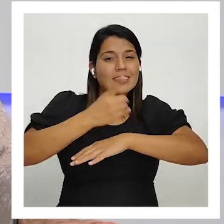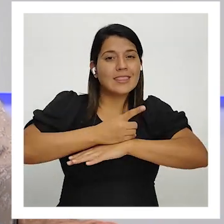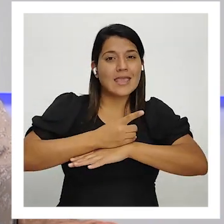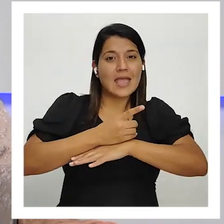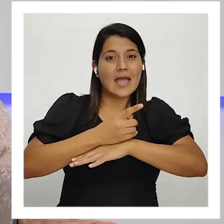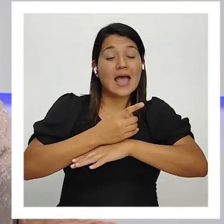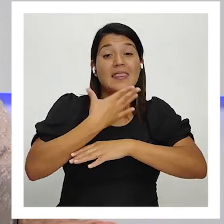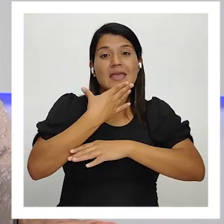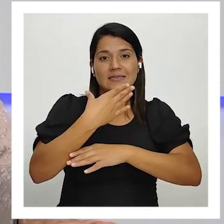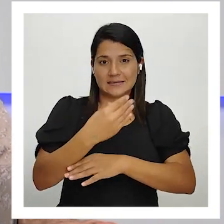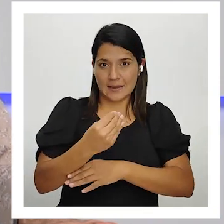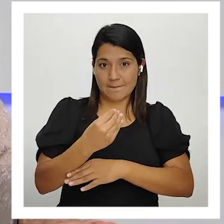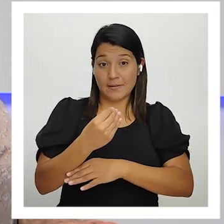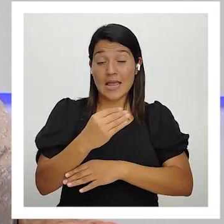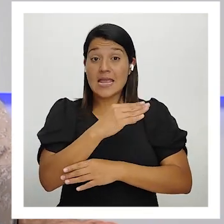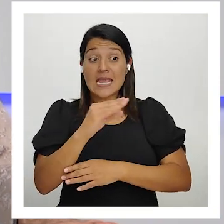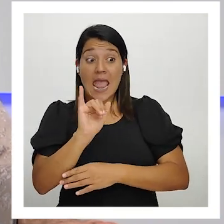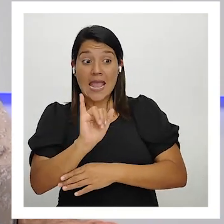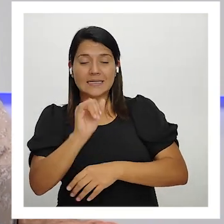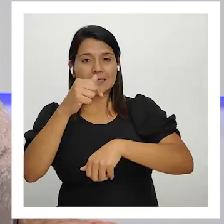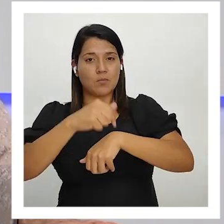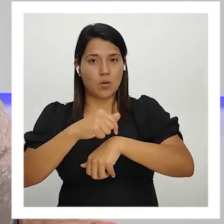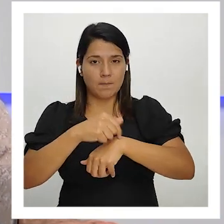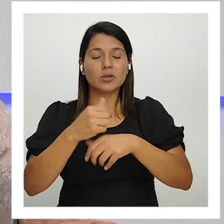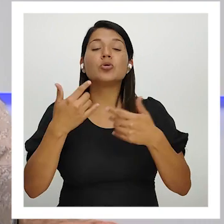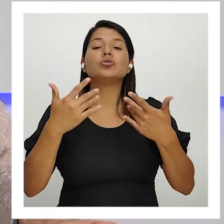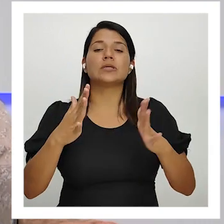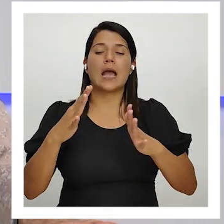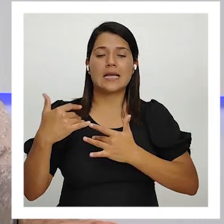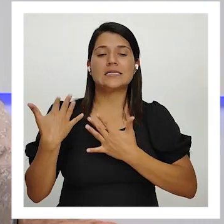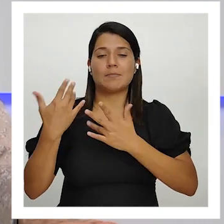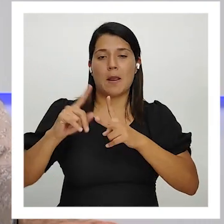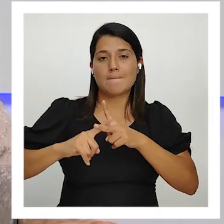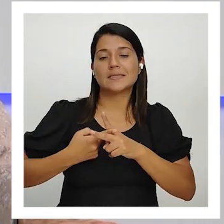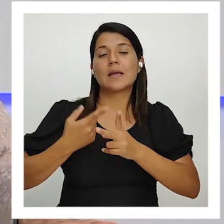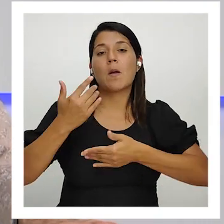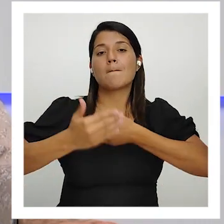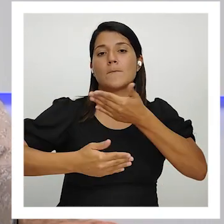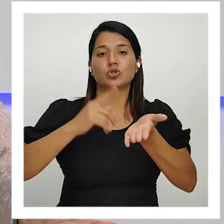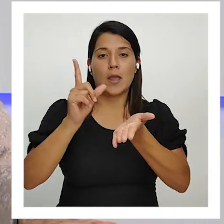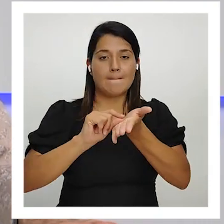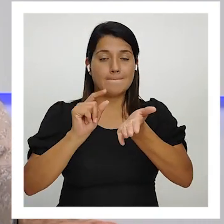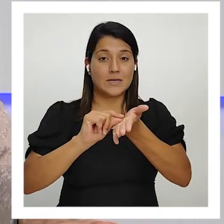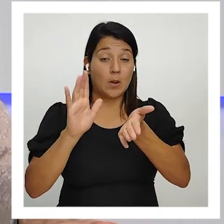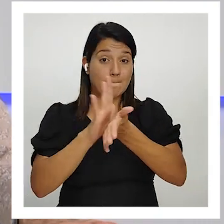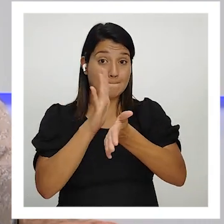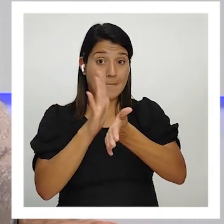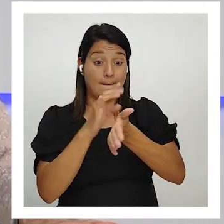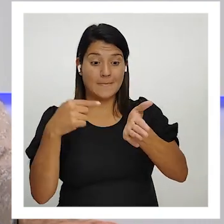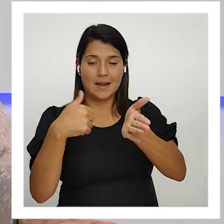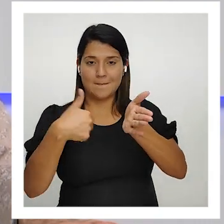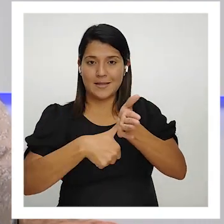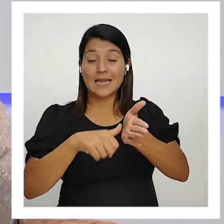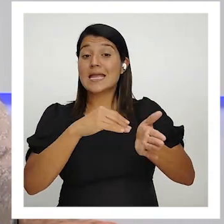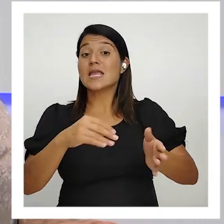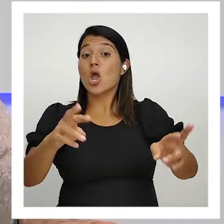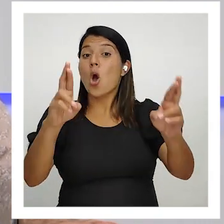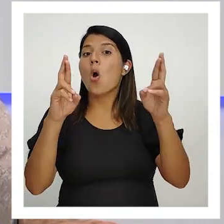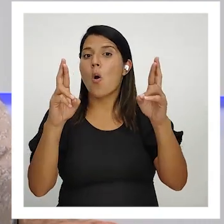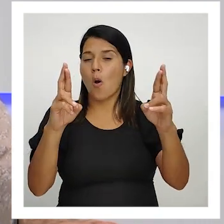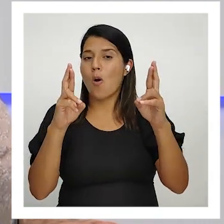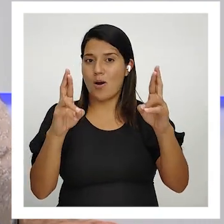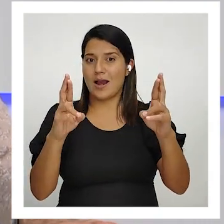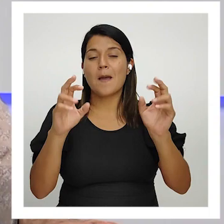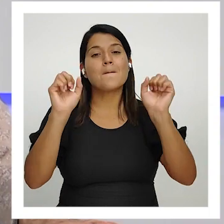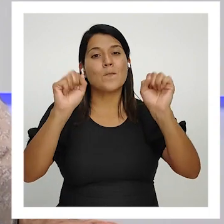días del mes de diciembre. Y en ese momento esperamos empezar el proceso de impresión de papeletas y ojalá,